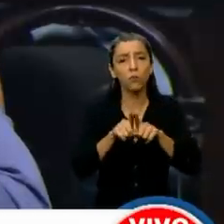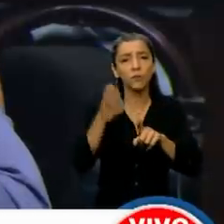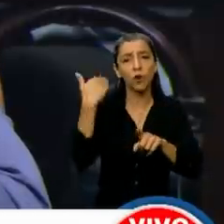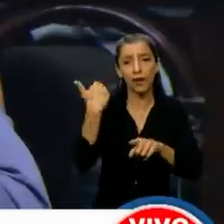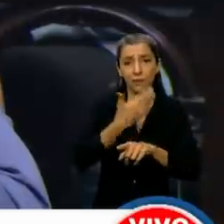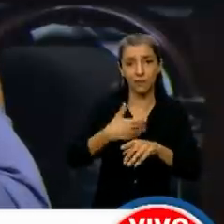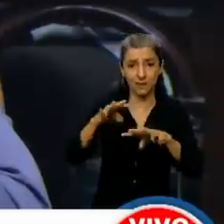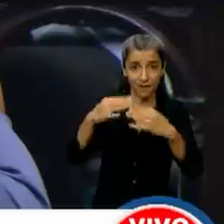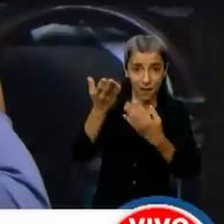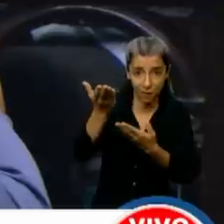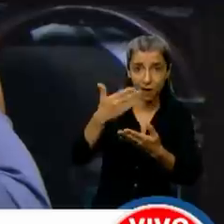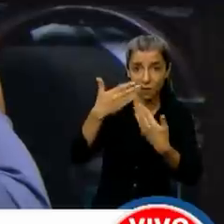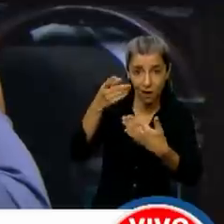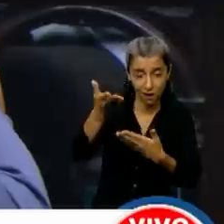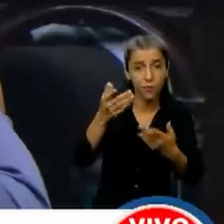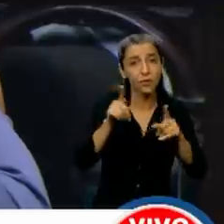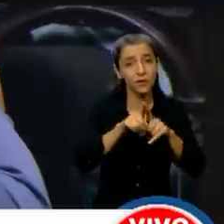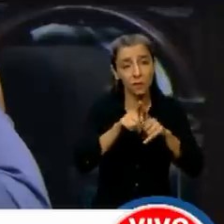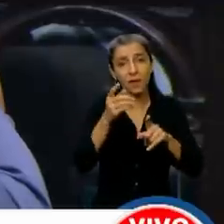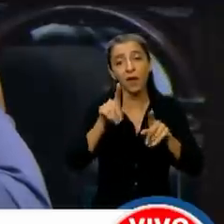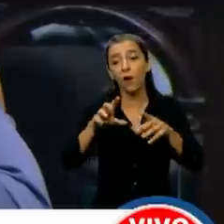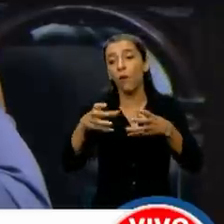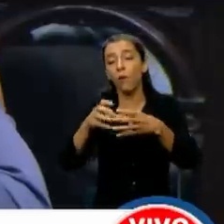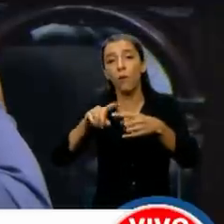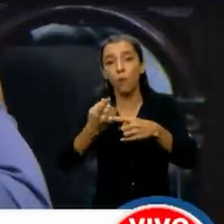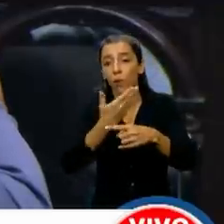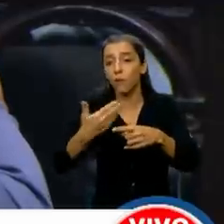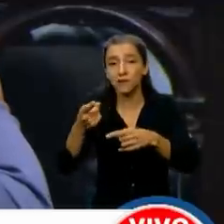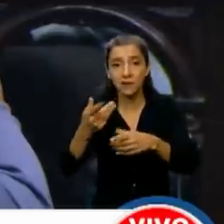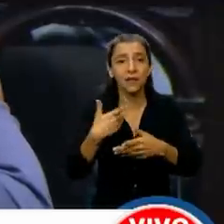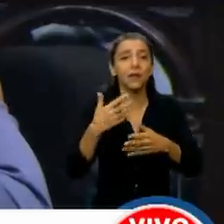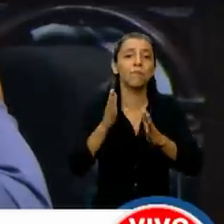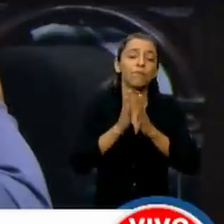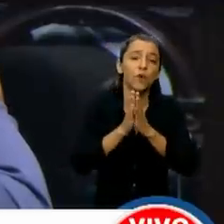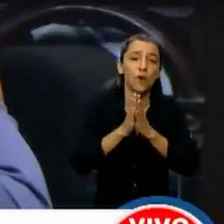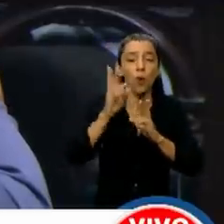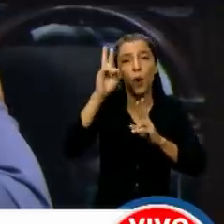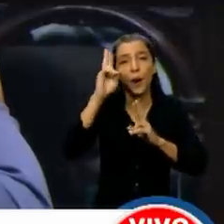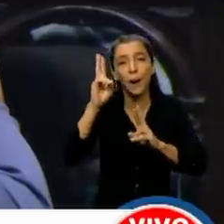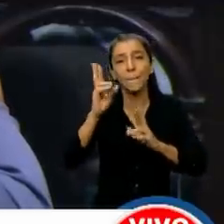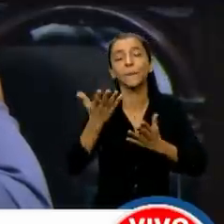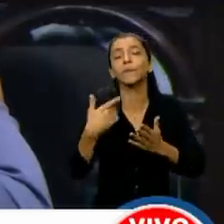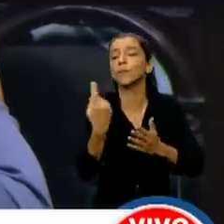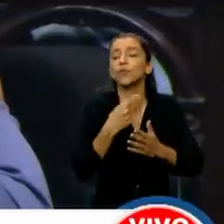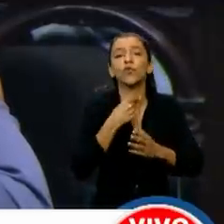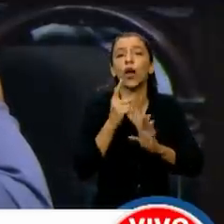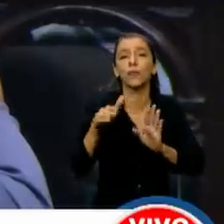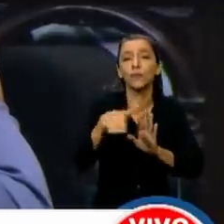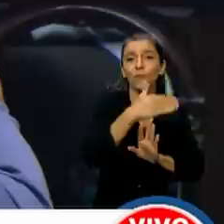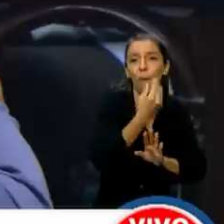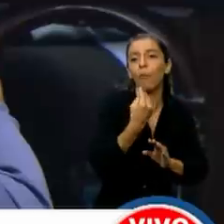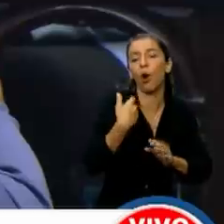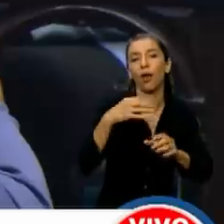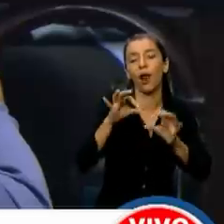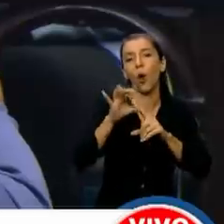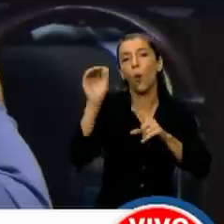así que les pido que por favor que nos respeten no queremos salir para dejar sin corona este lugar y entonces lo